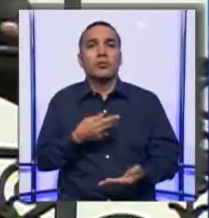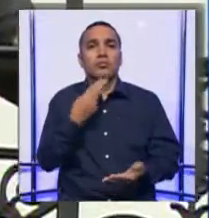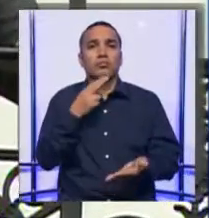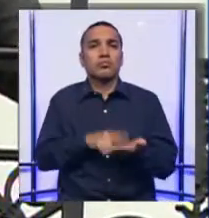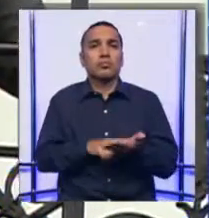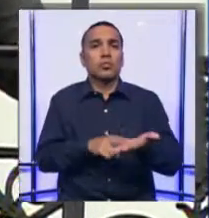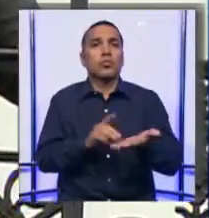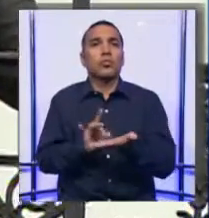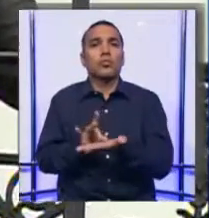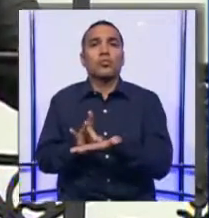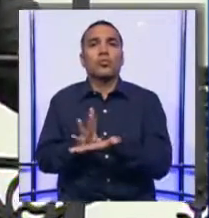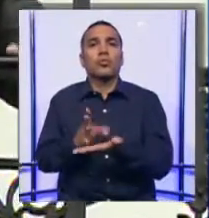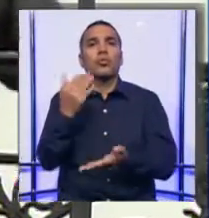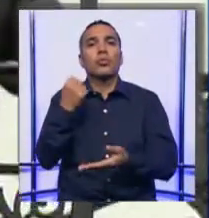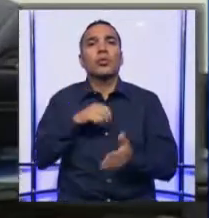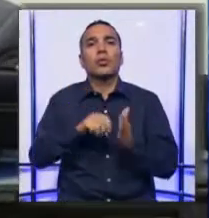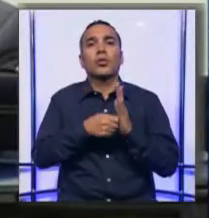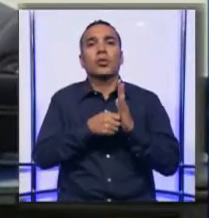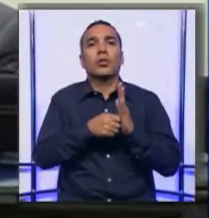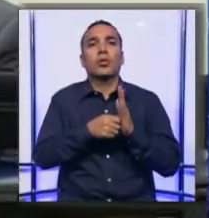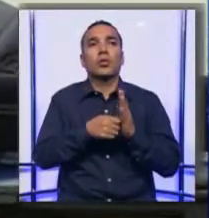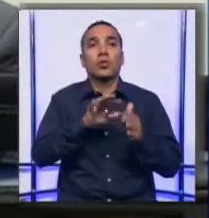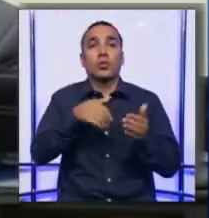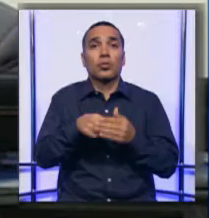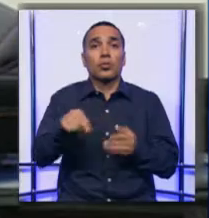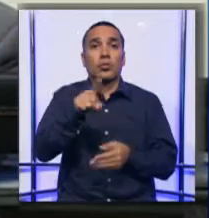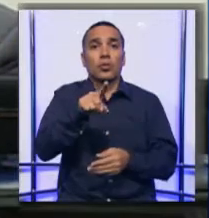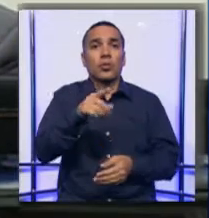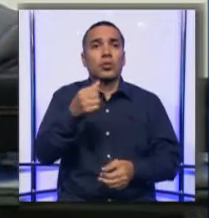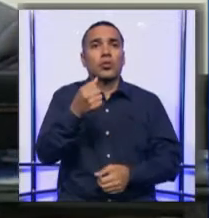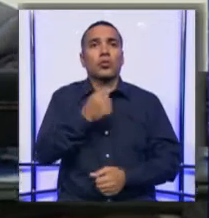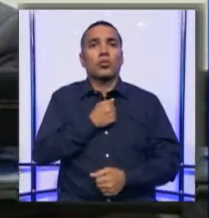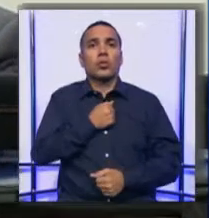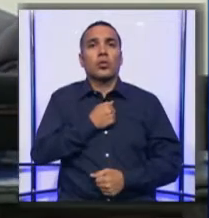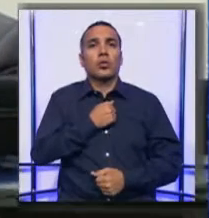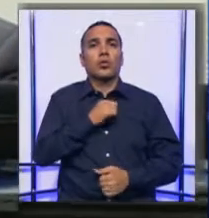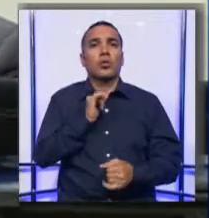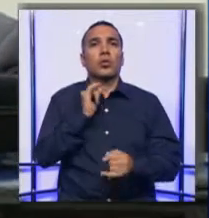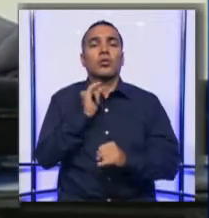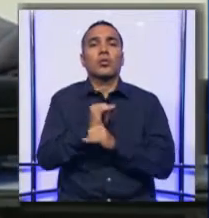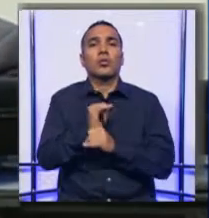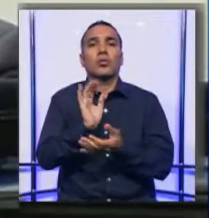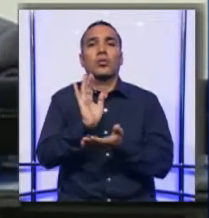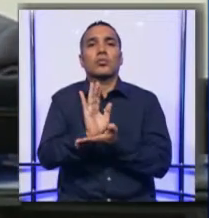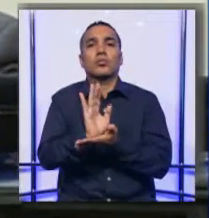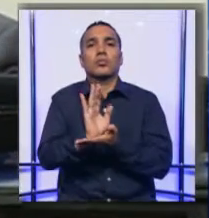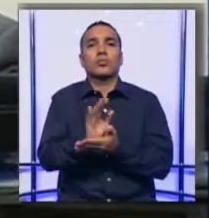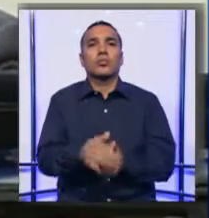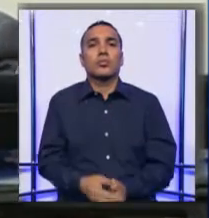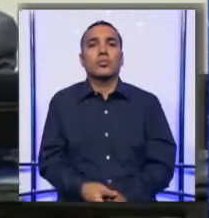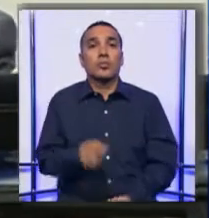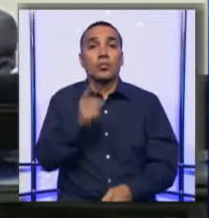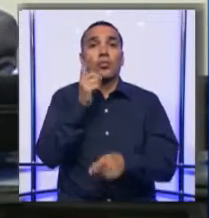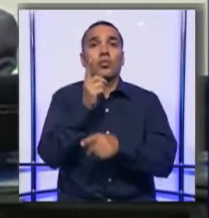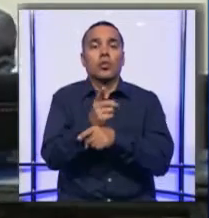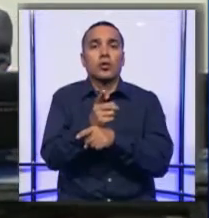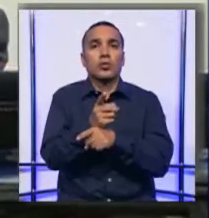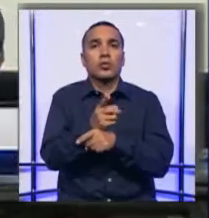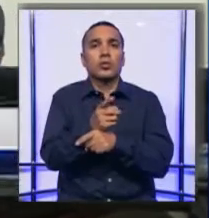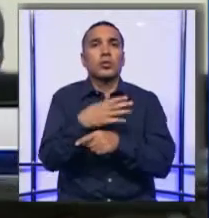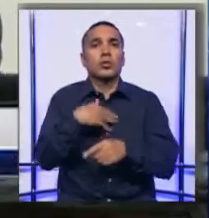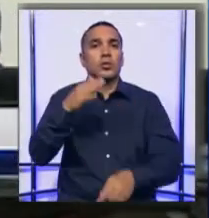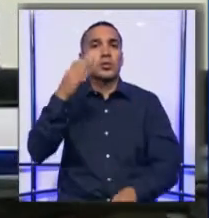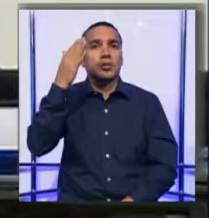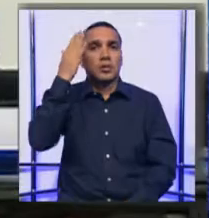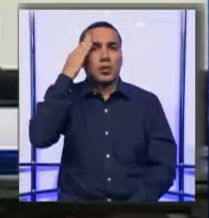con destitución por la Contraloría. Ustedes son los dueños del Instituto Ecuatoriano de Seguridad Social. Por eso, y